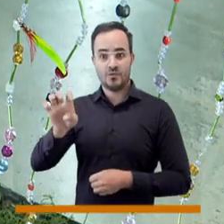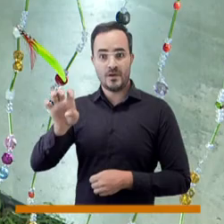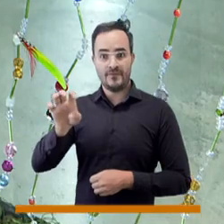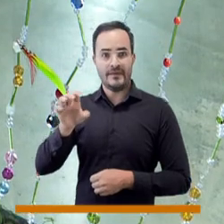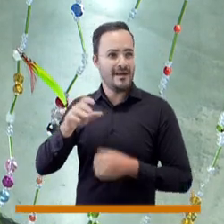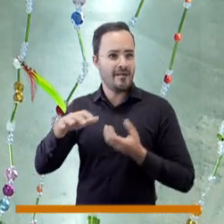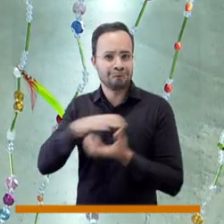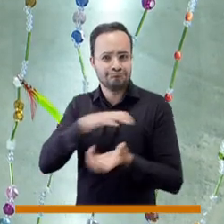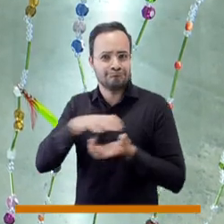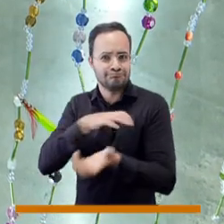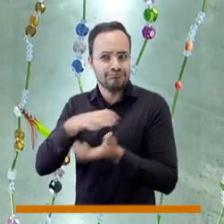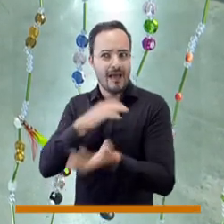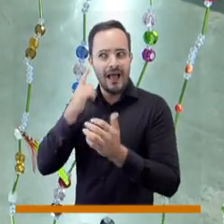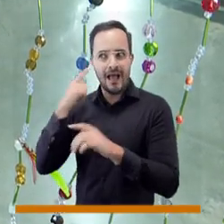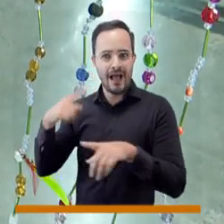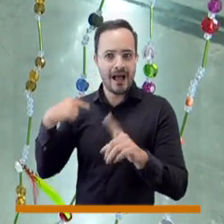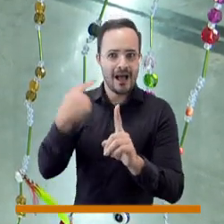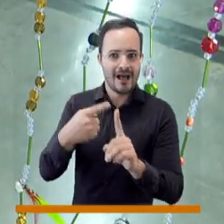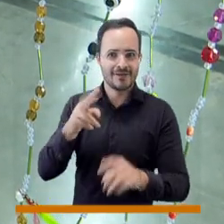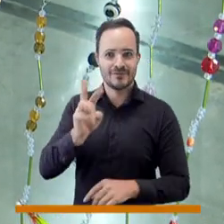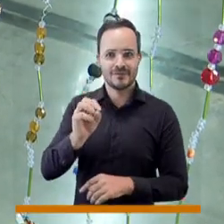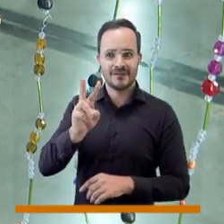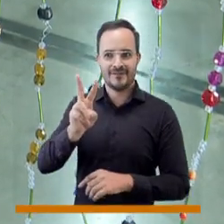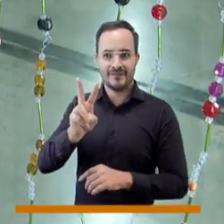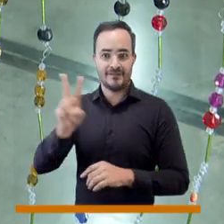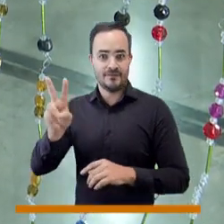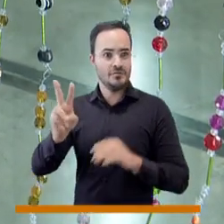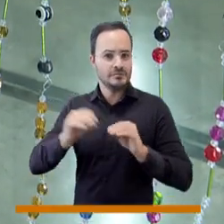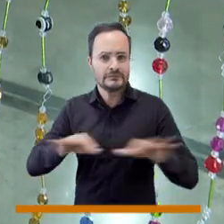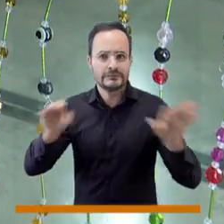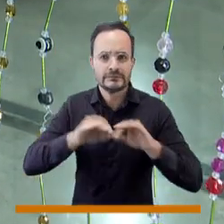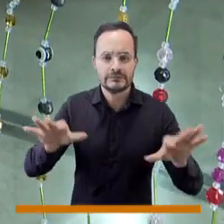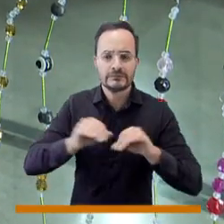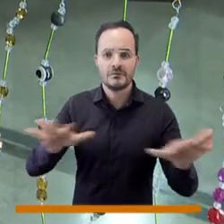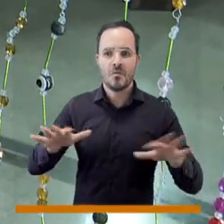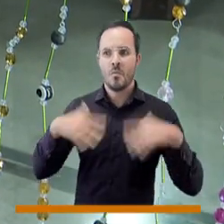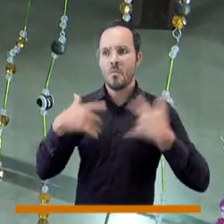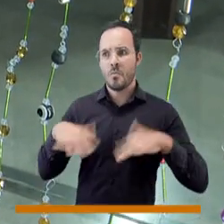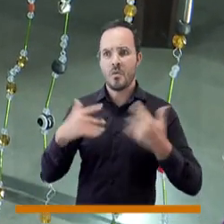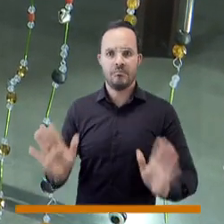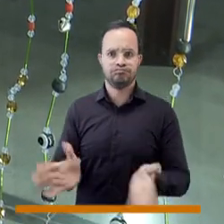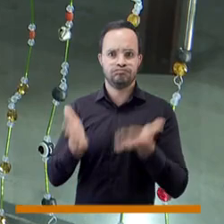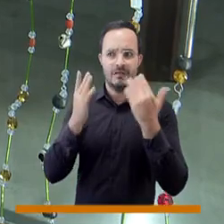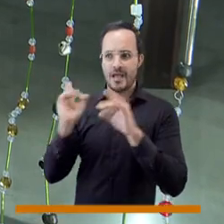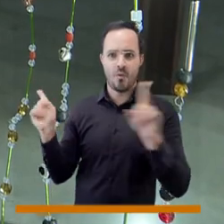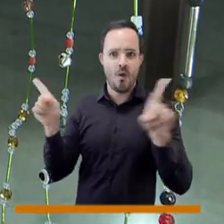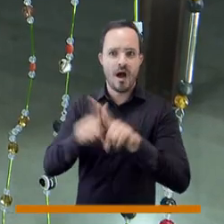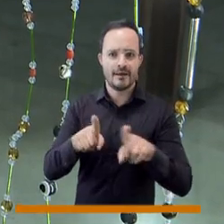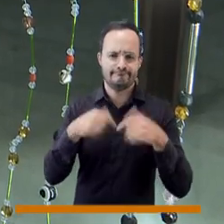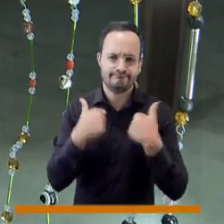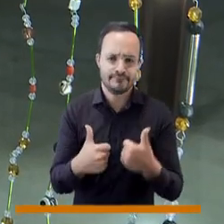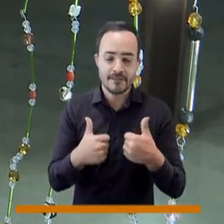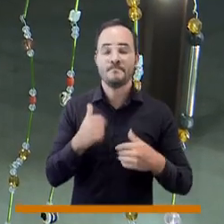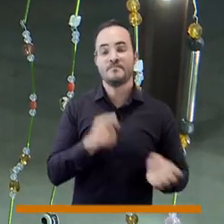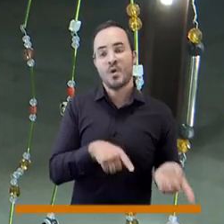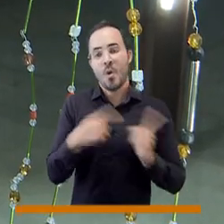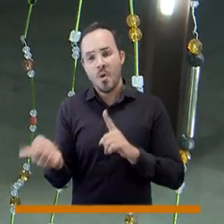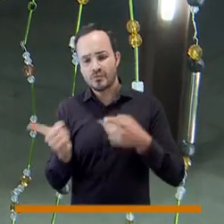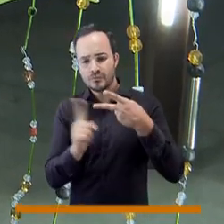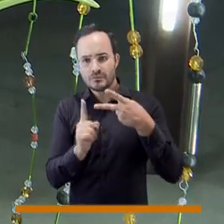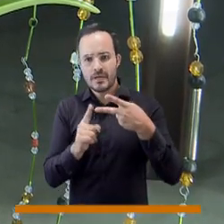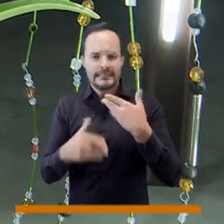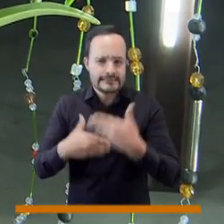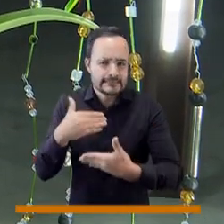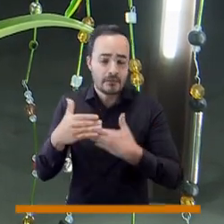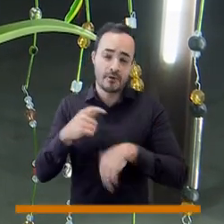el ritmo de la programación expositiva y venimos todavía en un proceso de recuperación un poco más lento